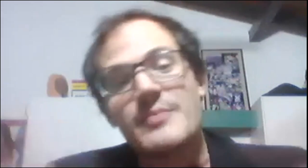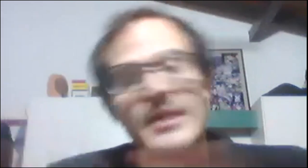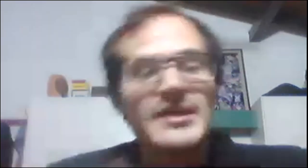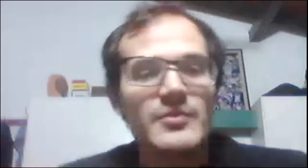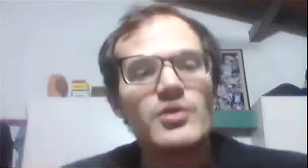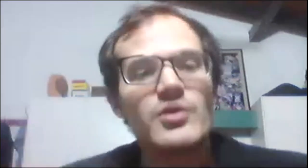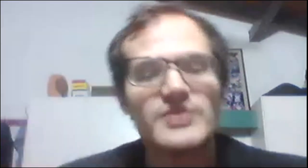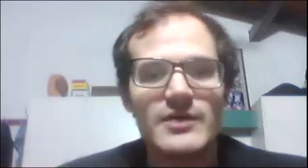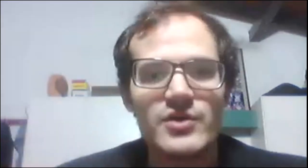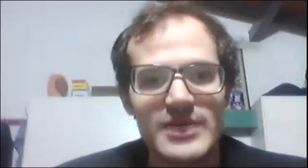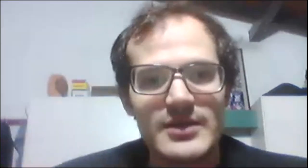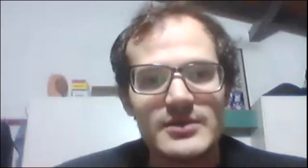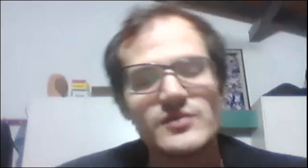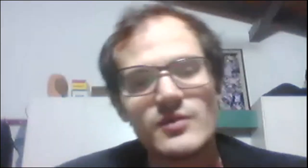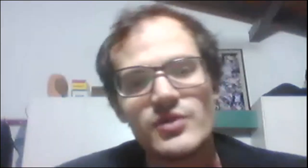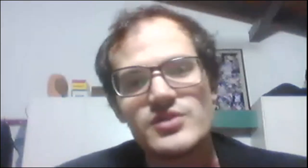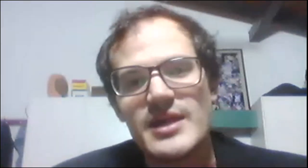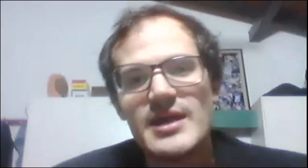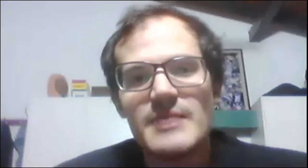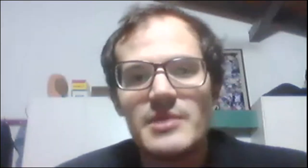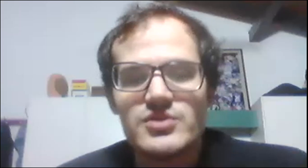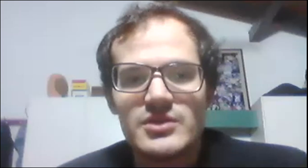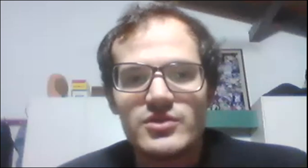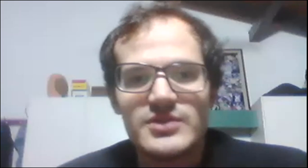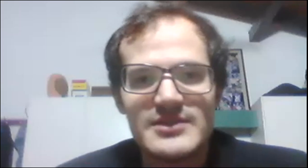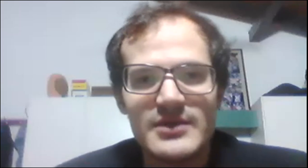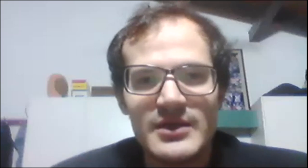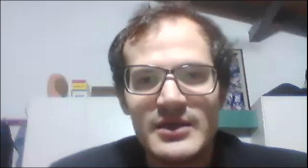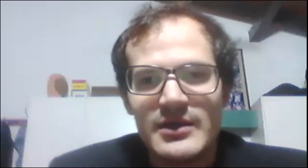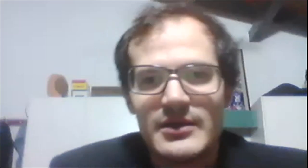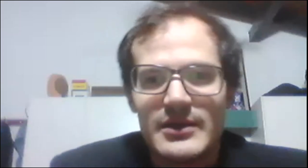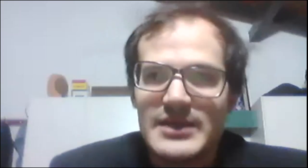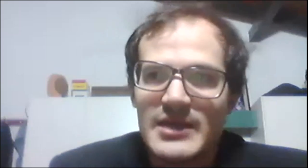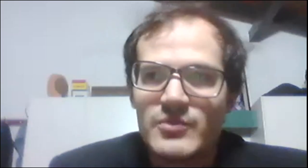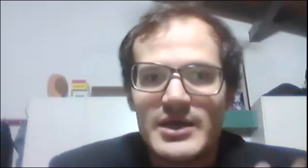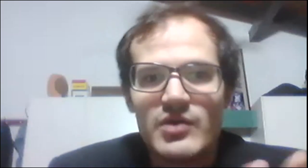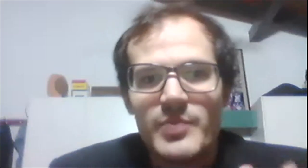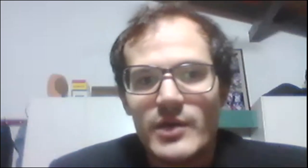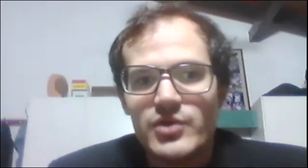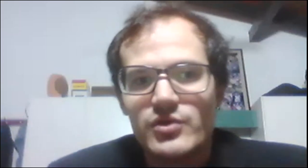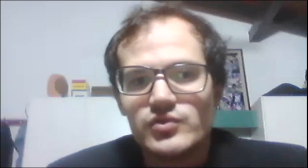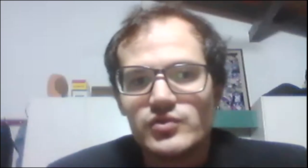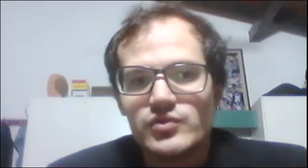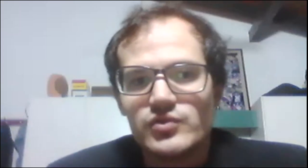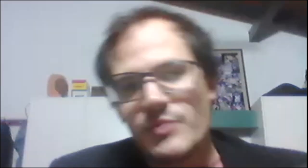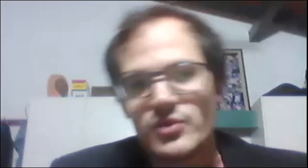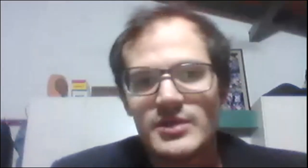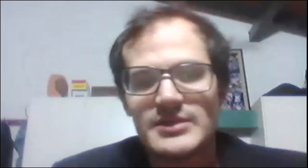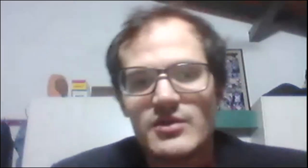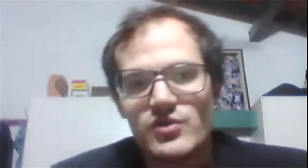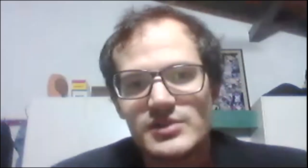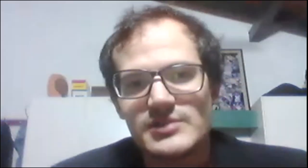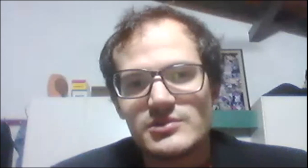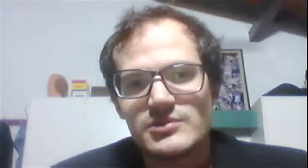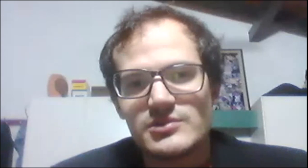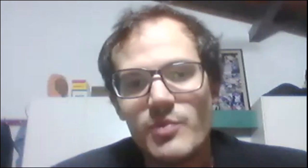hacer campaña, digamos, en contra de Buenos Aires. Entonces, cuando se llega a 1813, le tenemos ya a los paraguayos un poco más molestos por todas